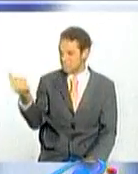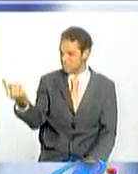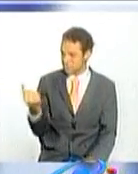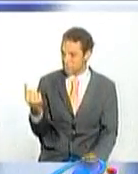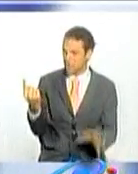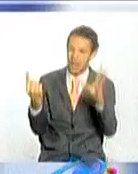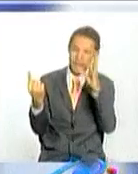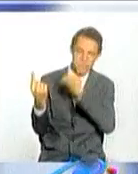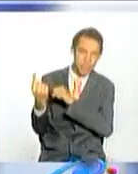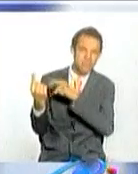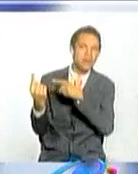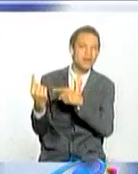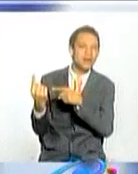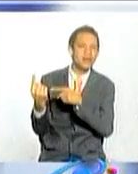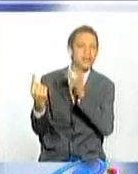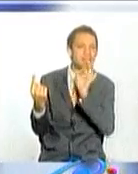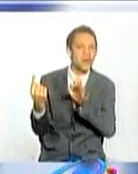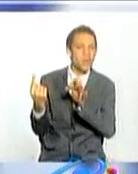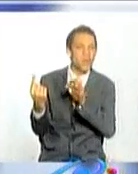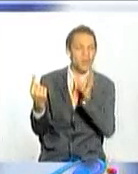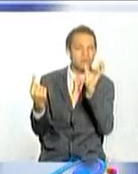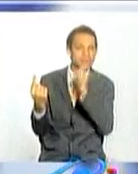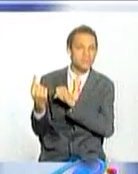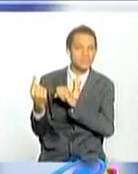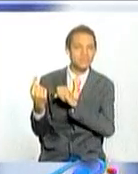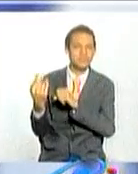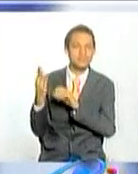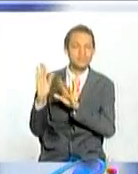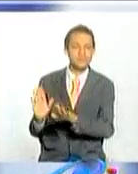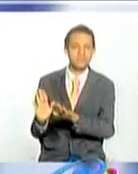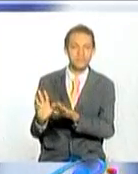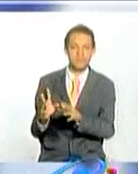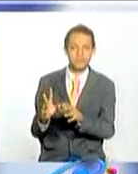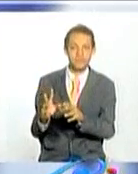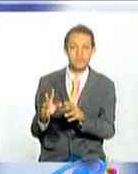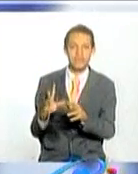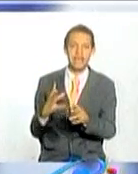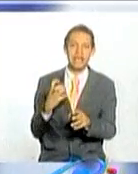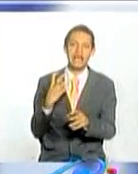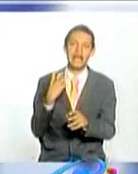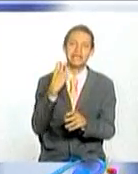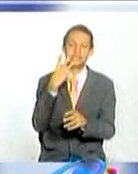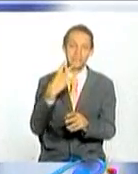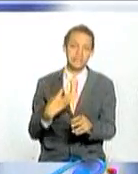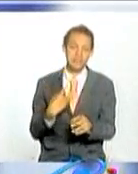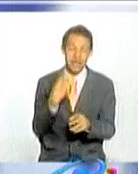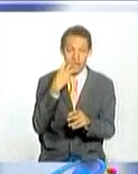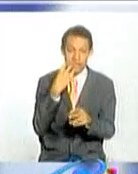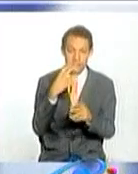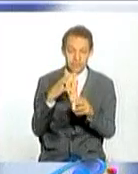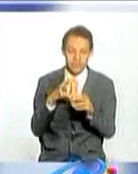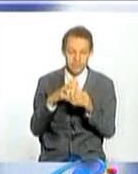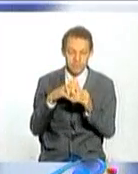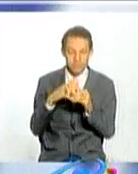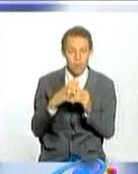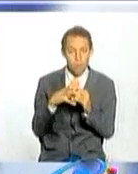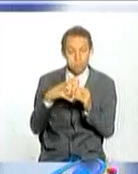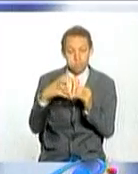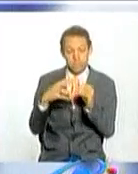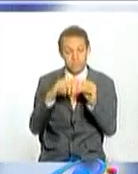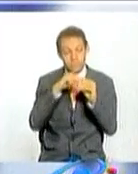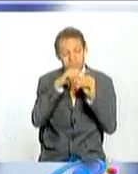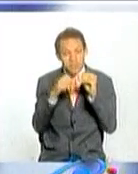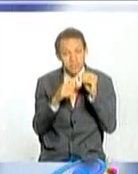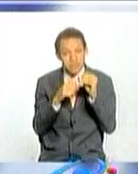mucha frecuencia la condición fibroquística de mama, que es un engrosamiento de la glándula que